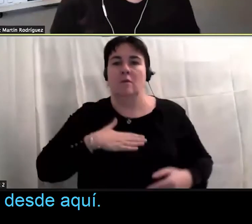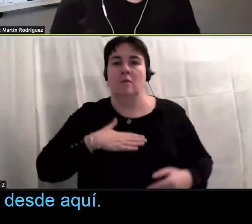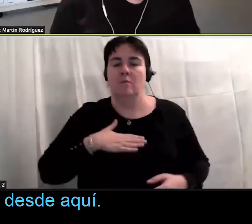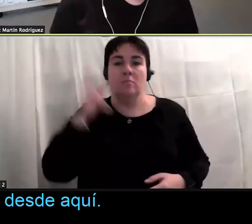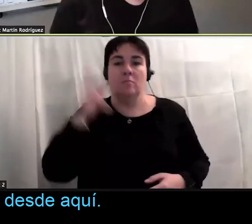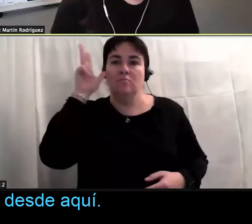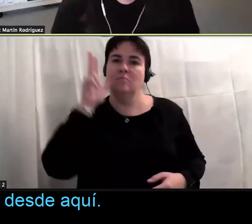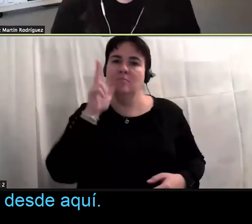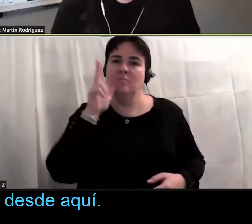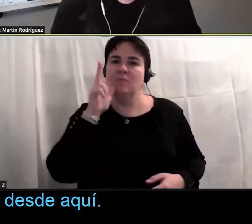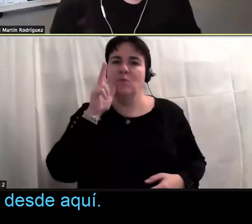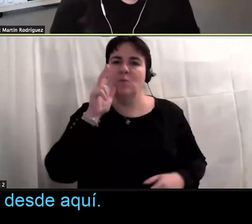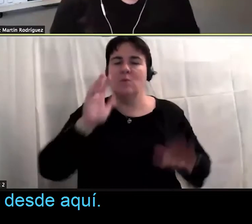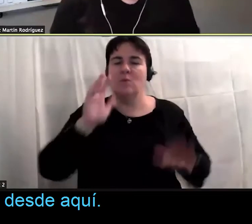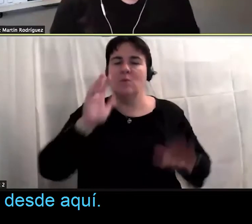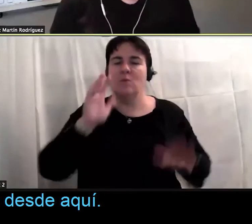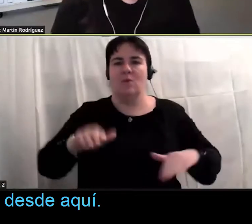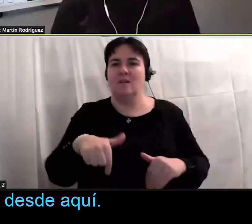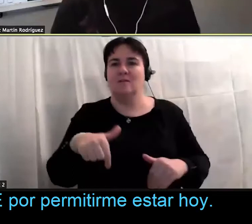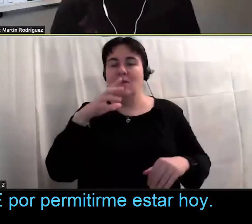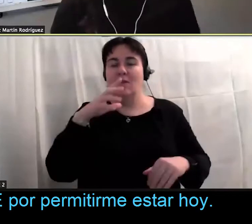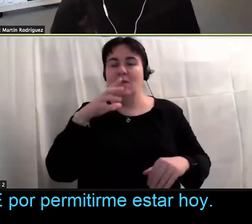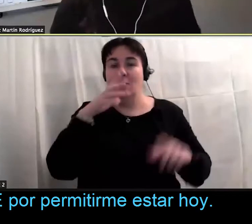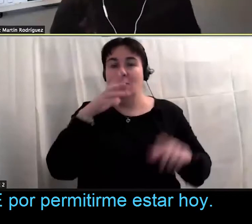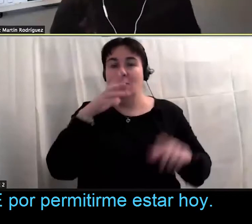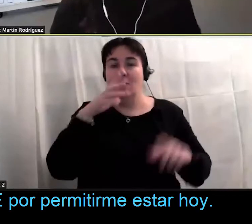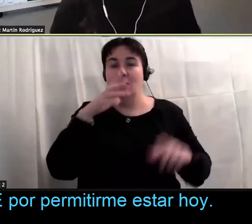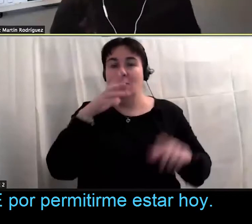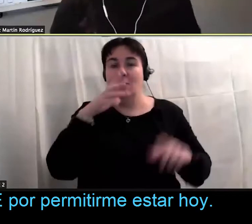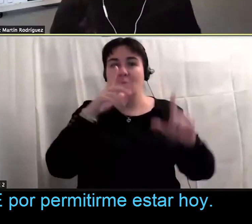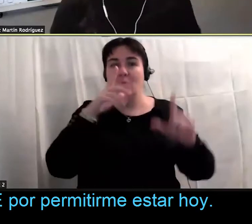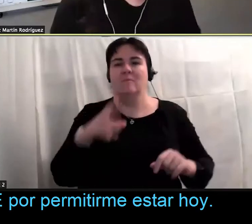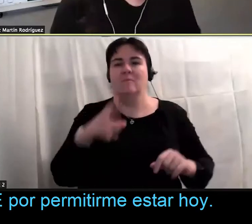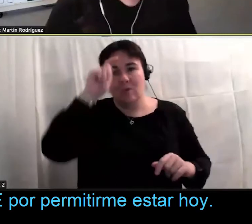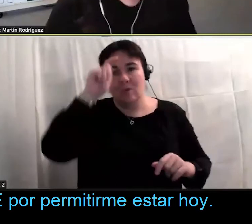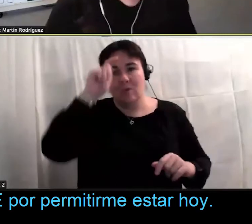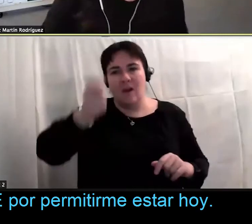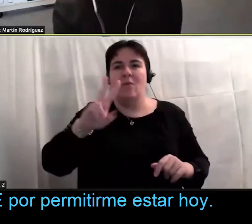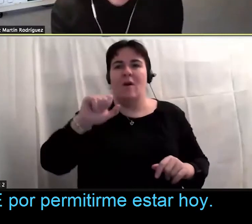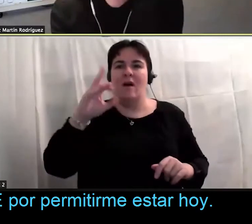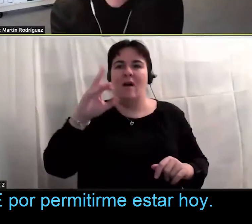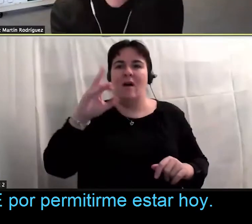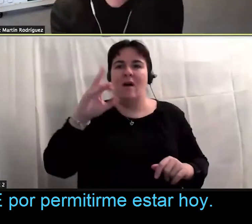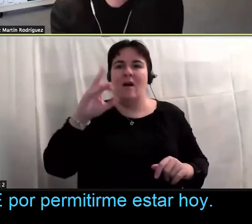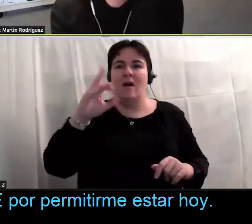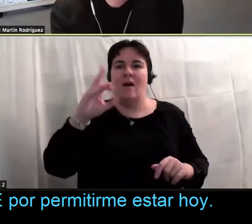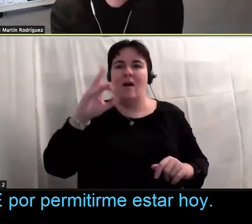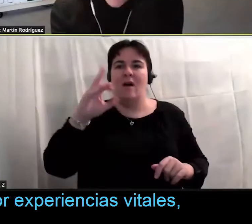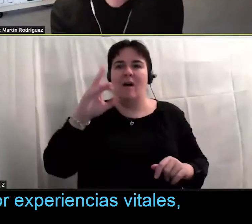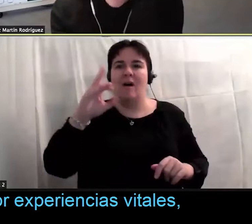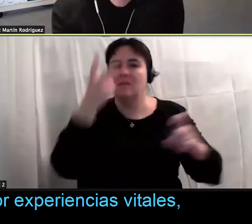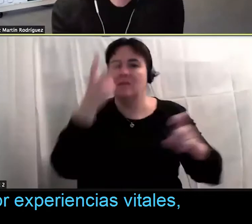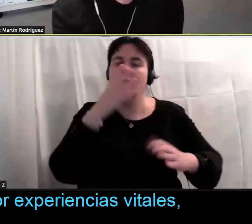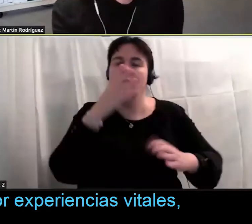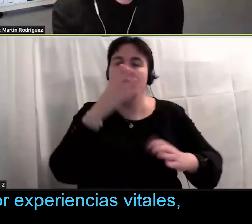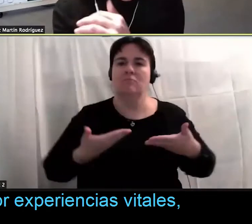te saludo desde aquí. Muchas gracias a la Fundación ONCE por permitirme estar aquí hoy. Y mira, yo creo que estas cosas al final